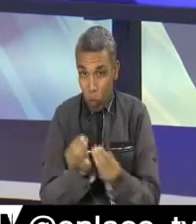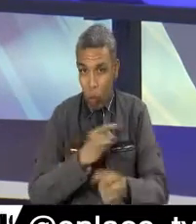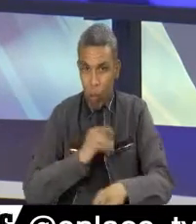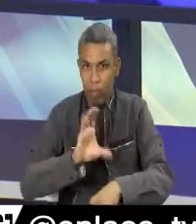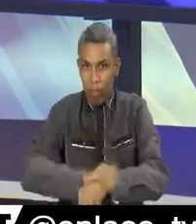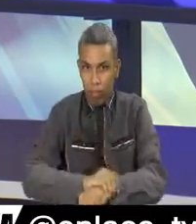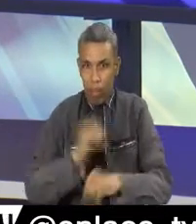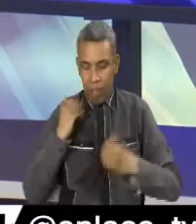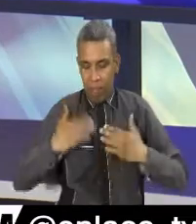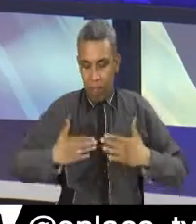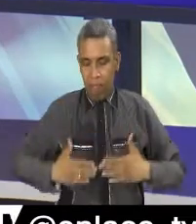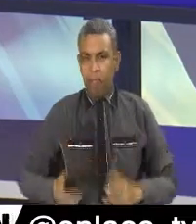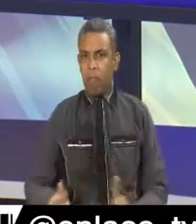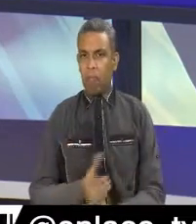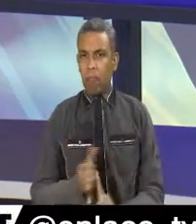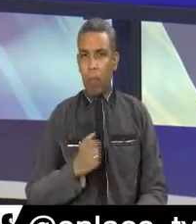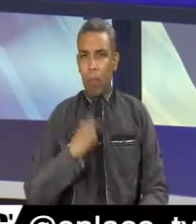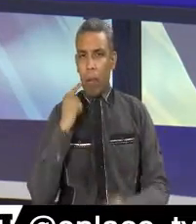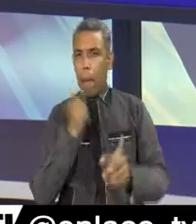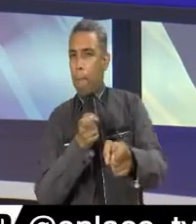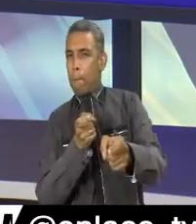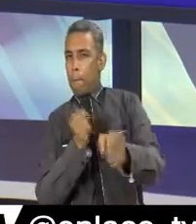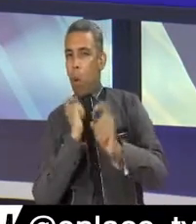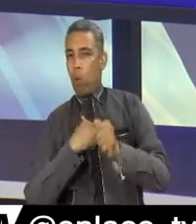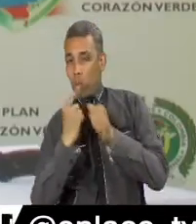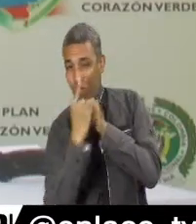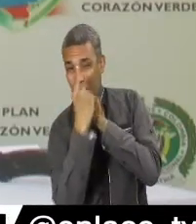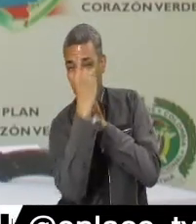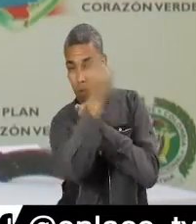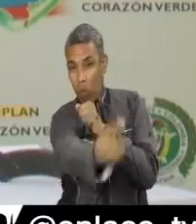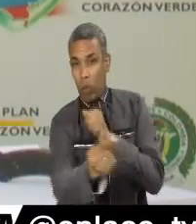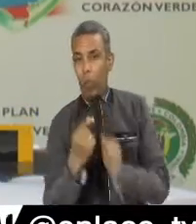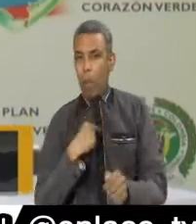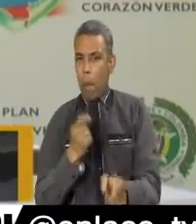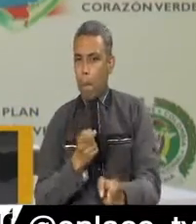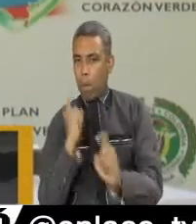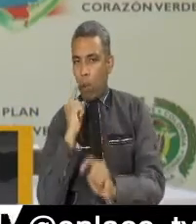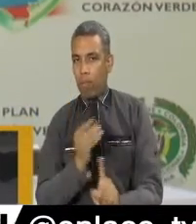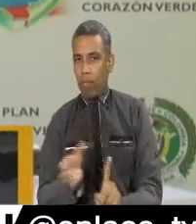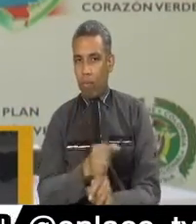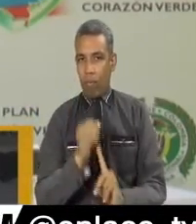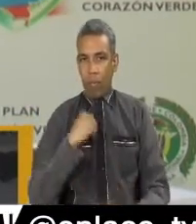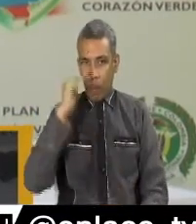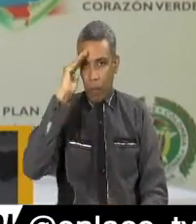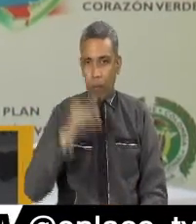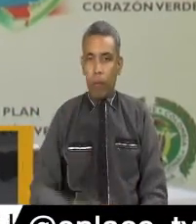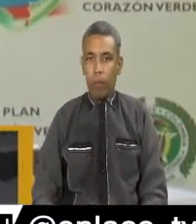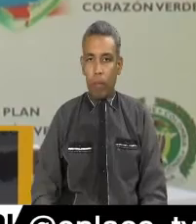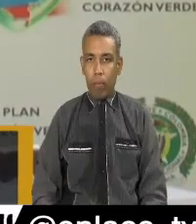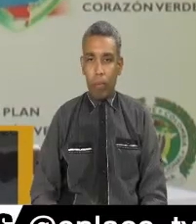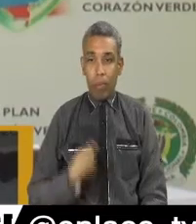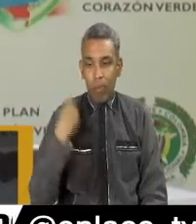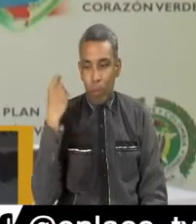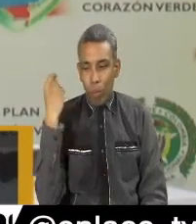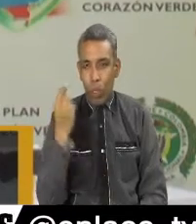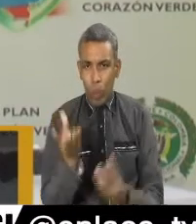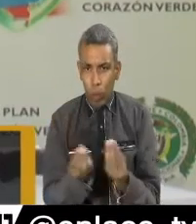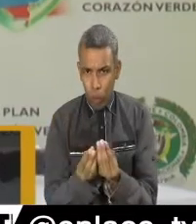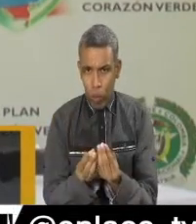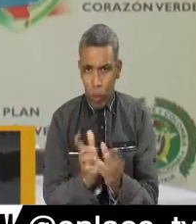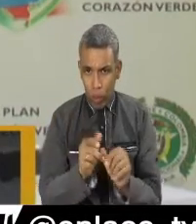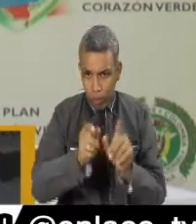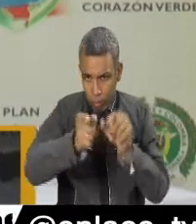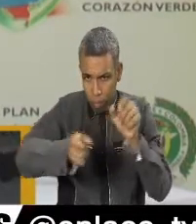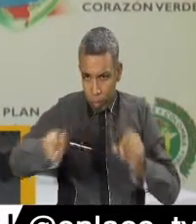Zulayu Cross nos preparó el siguiente informe. Buenas tardes, pues en las últimas horas las autoridades capturaron a 3 personas,